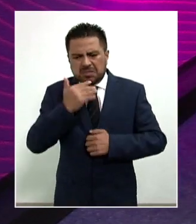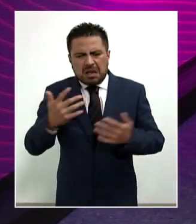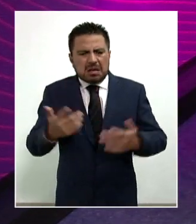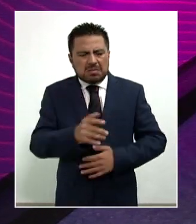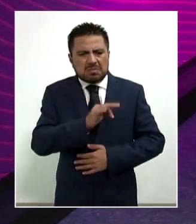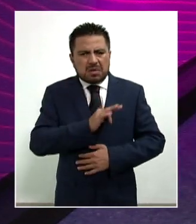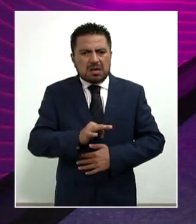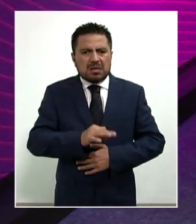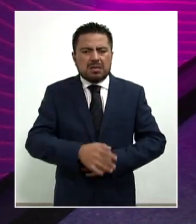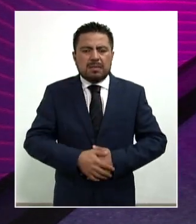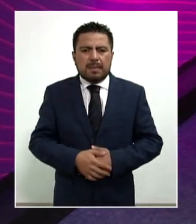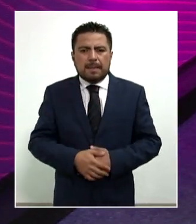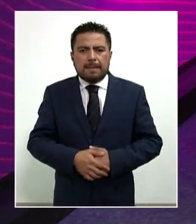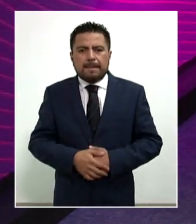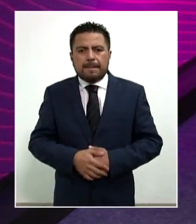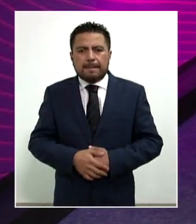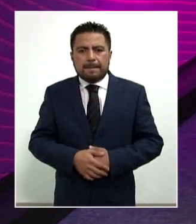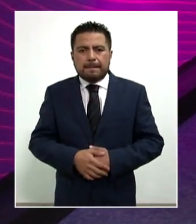sea,